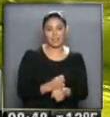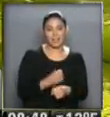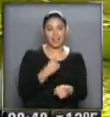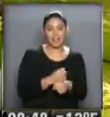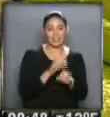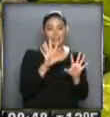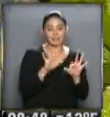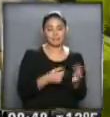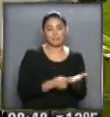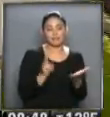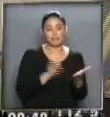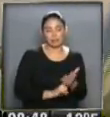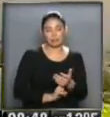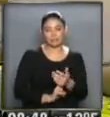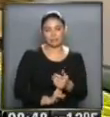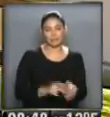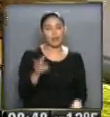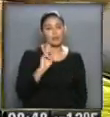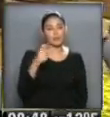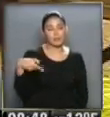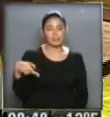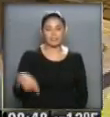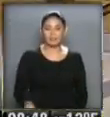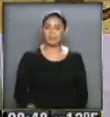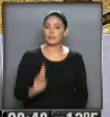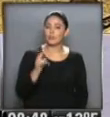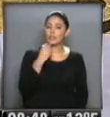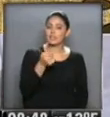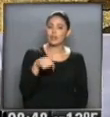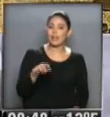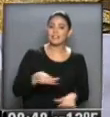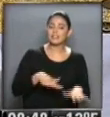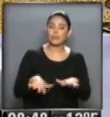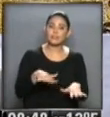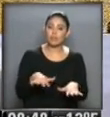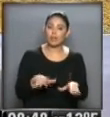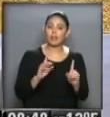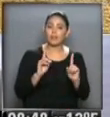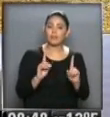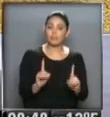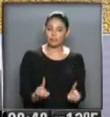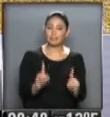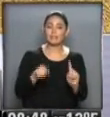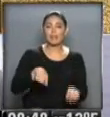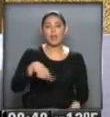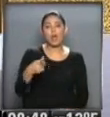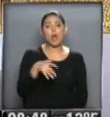malas condiciones climáticas. Roberto, Gabriel, Patricia. Y situación que se va a replicar y que va a afectar